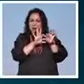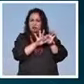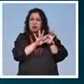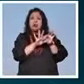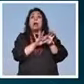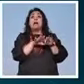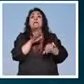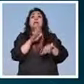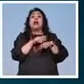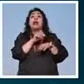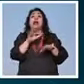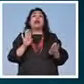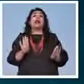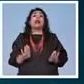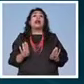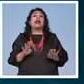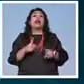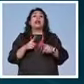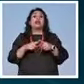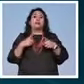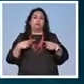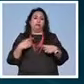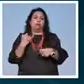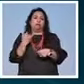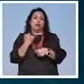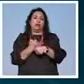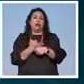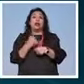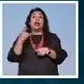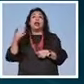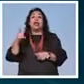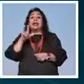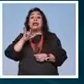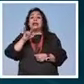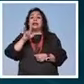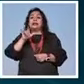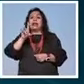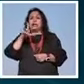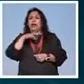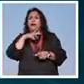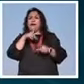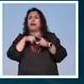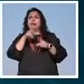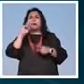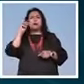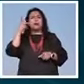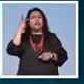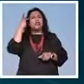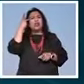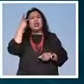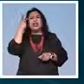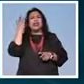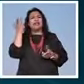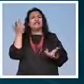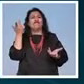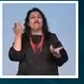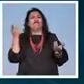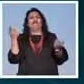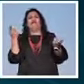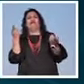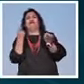y sobre todo al carácter de los personajes, porque Lizardi tiene una crítica, dice, no, es que las pastorelas se salen